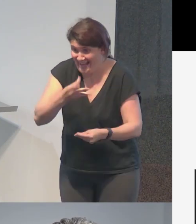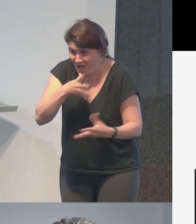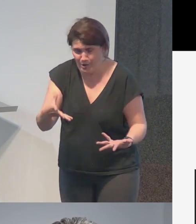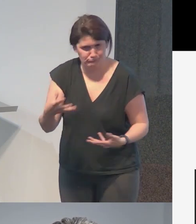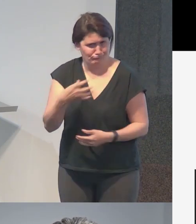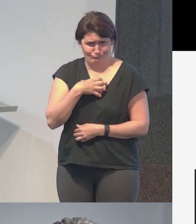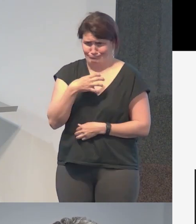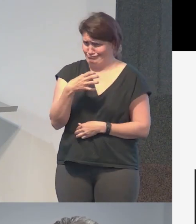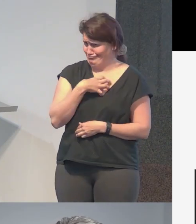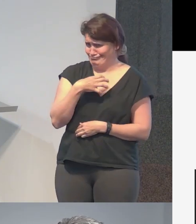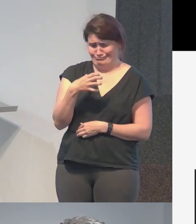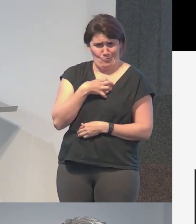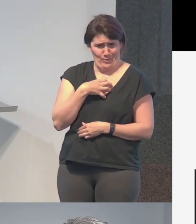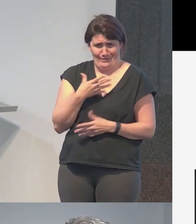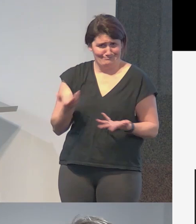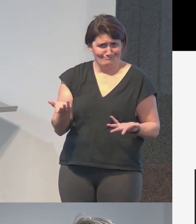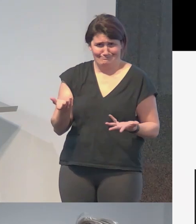momentos.